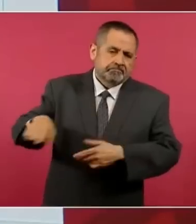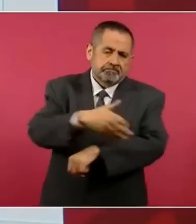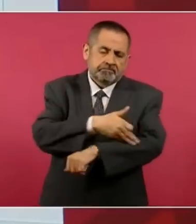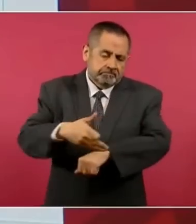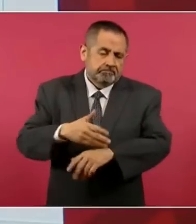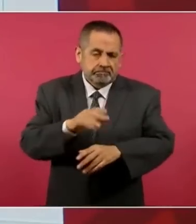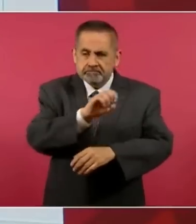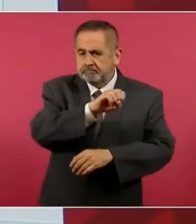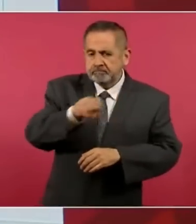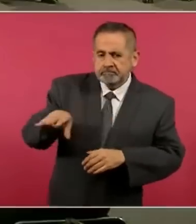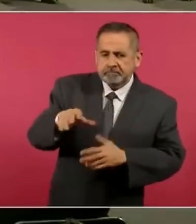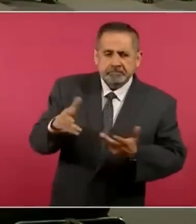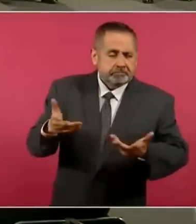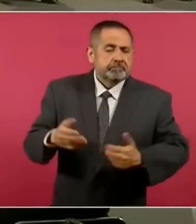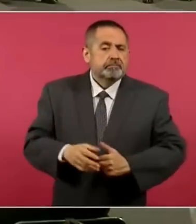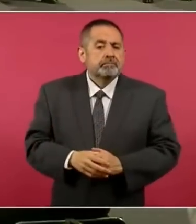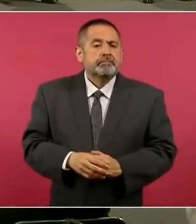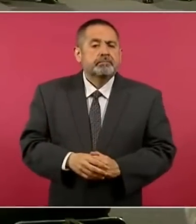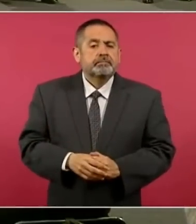con